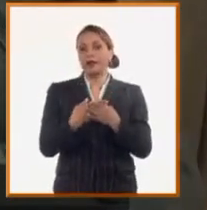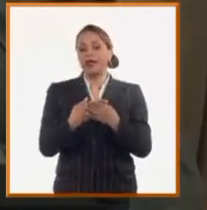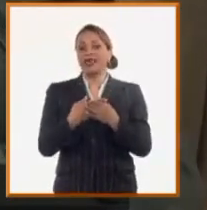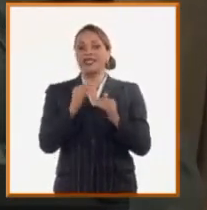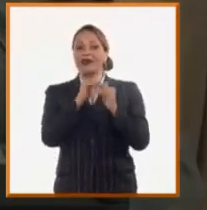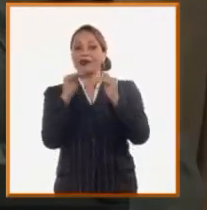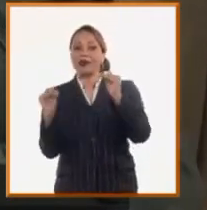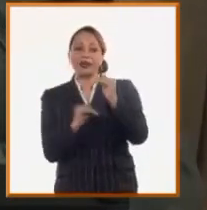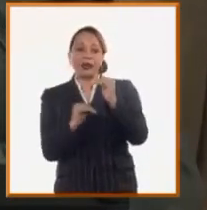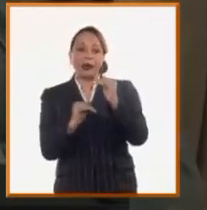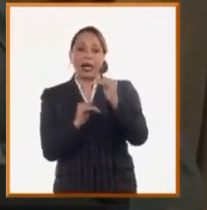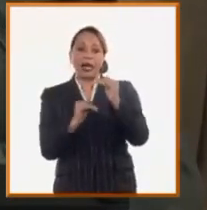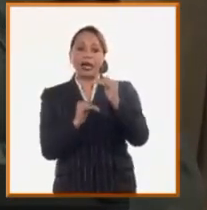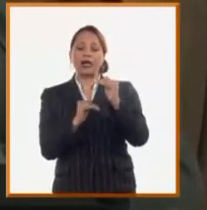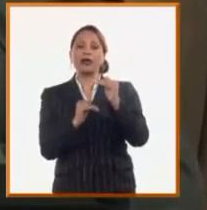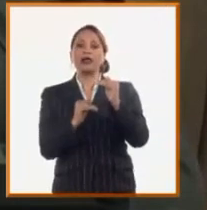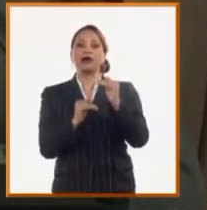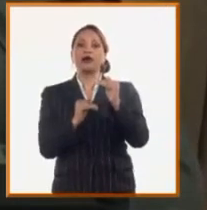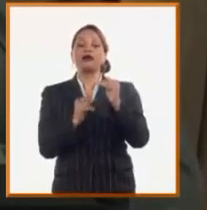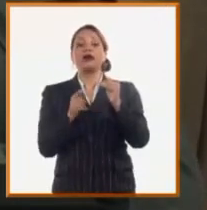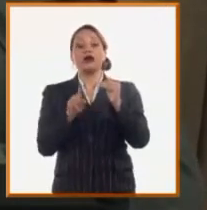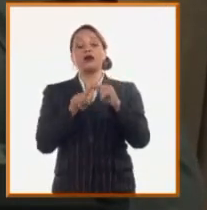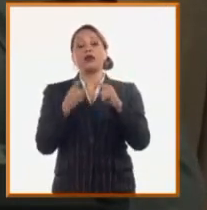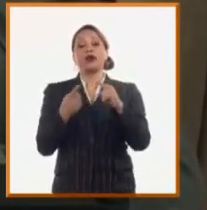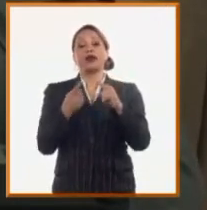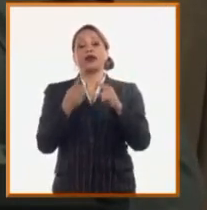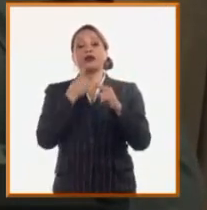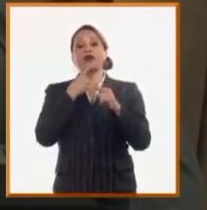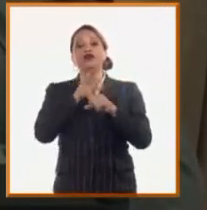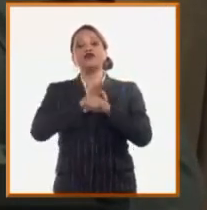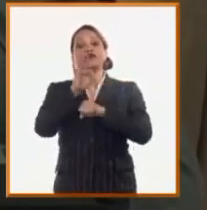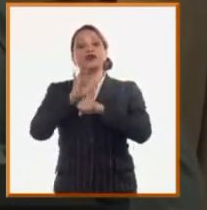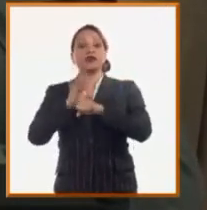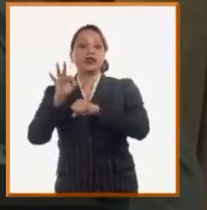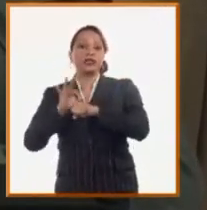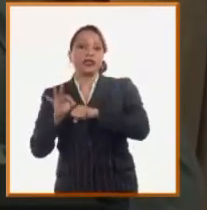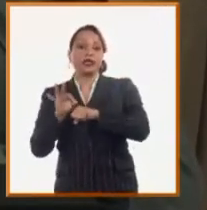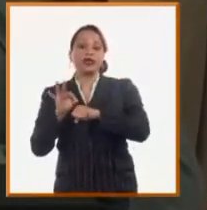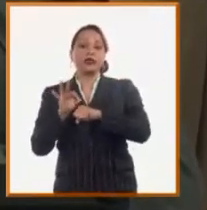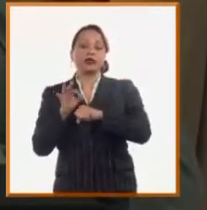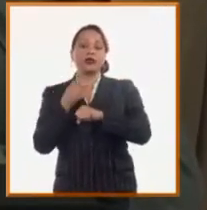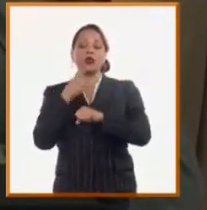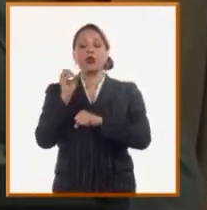muy por debajo, porque un diseño,